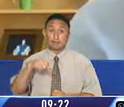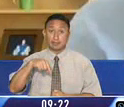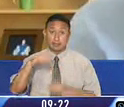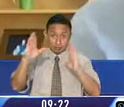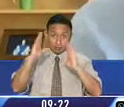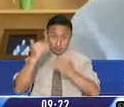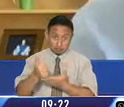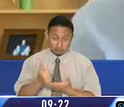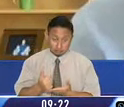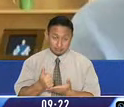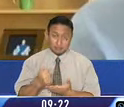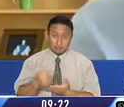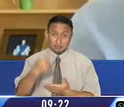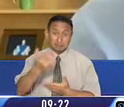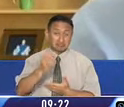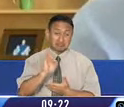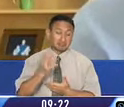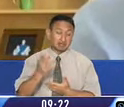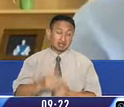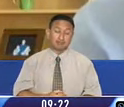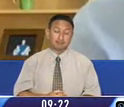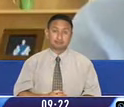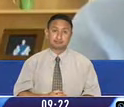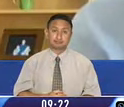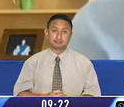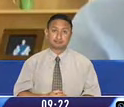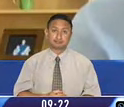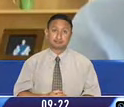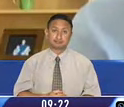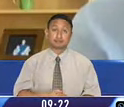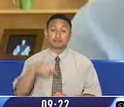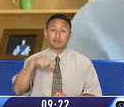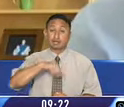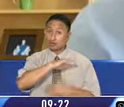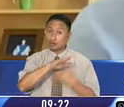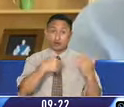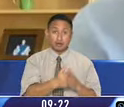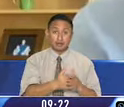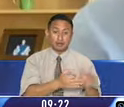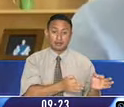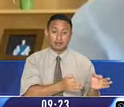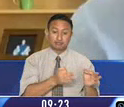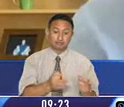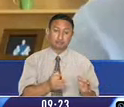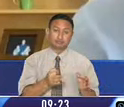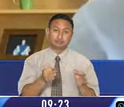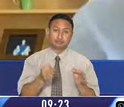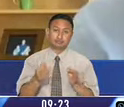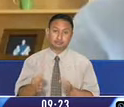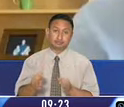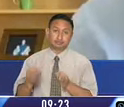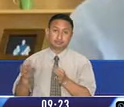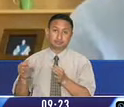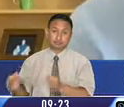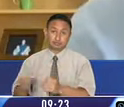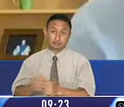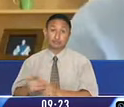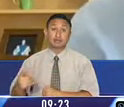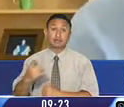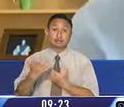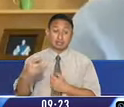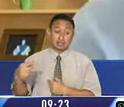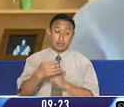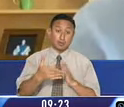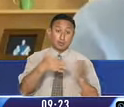serán despachados en los próximos meses. Nos han dilatado todo porque están buscando que Nelson muera y evitar así